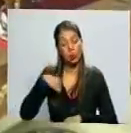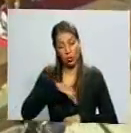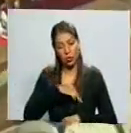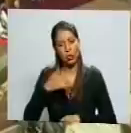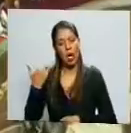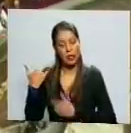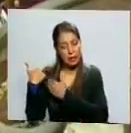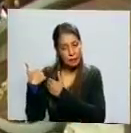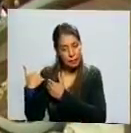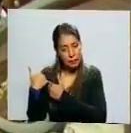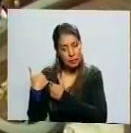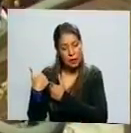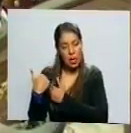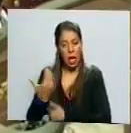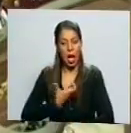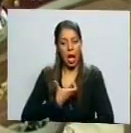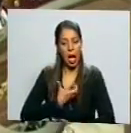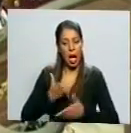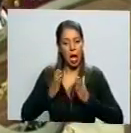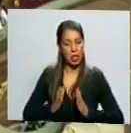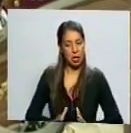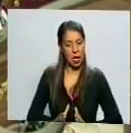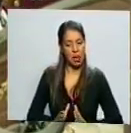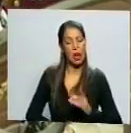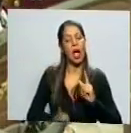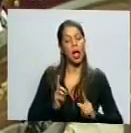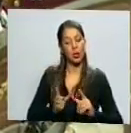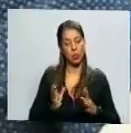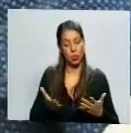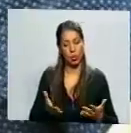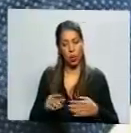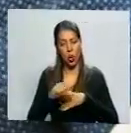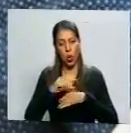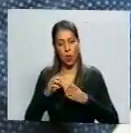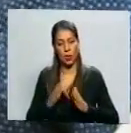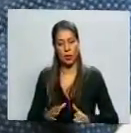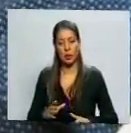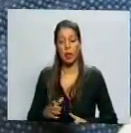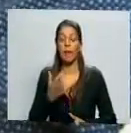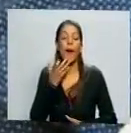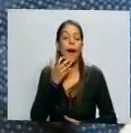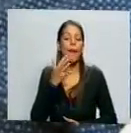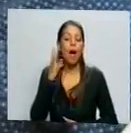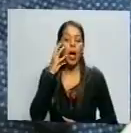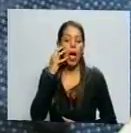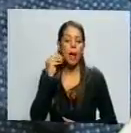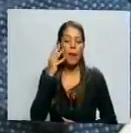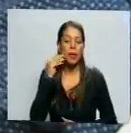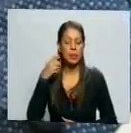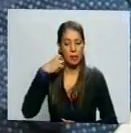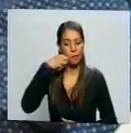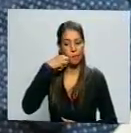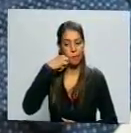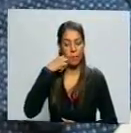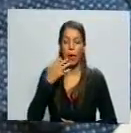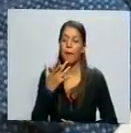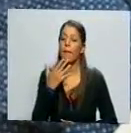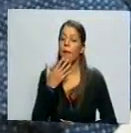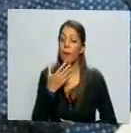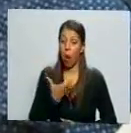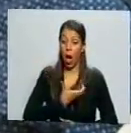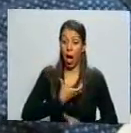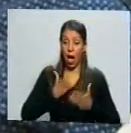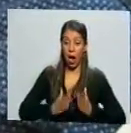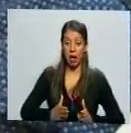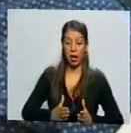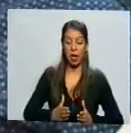responsabilidades de alcaldes en su oportunidad, cuánto costaba transferirle recursos del